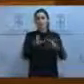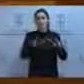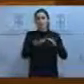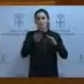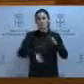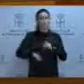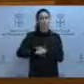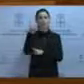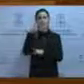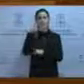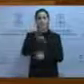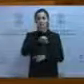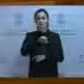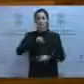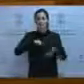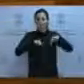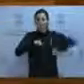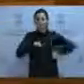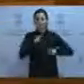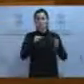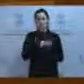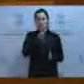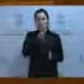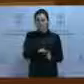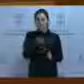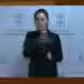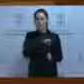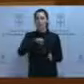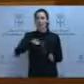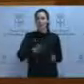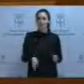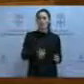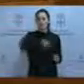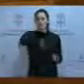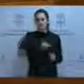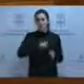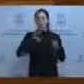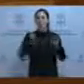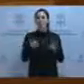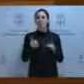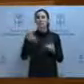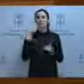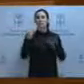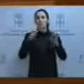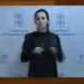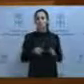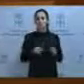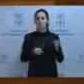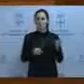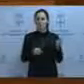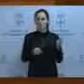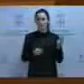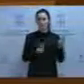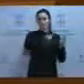años. En el 2014, en nuestra comunidad autónoma, había dos mayores por cada